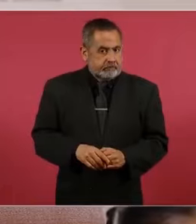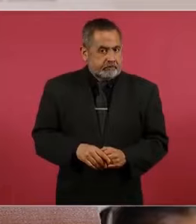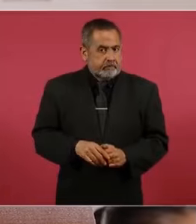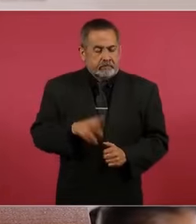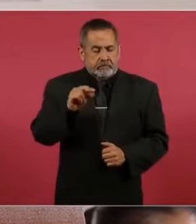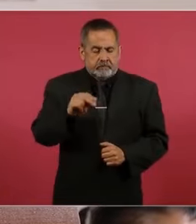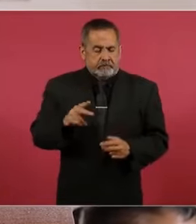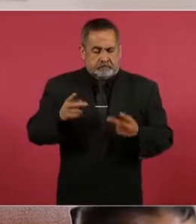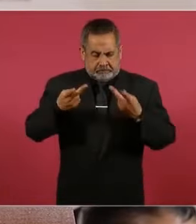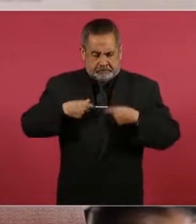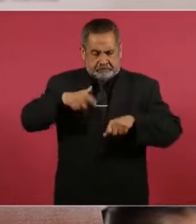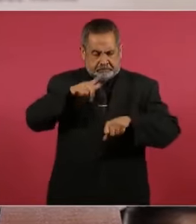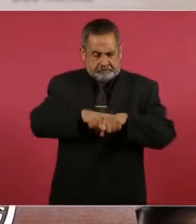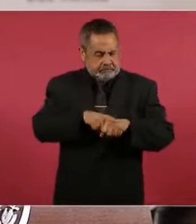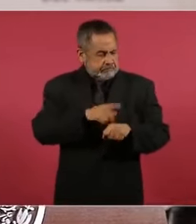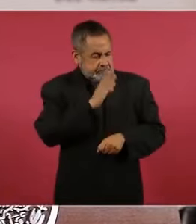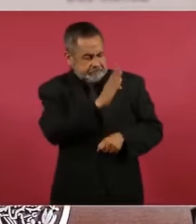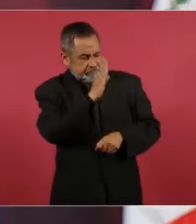nada personal,